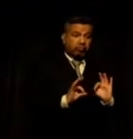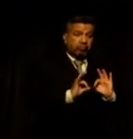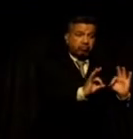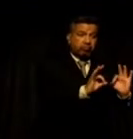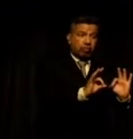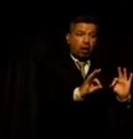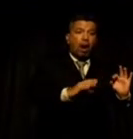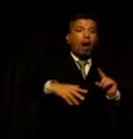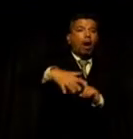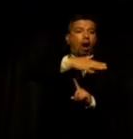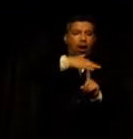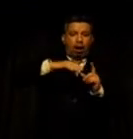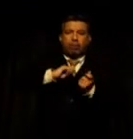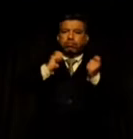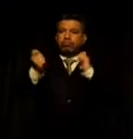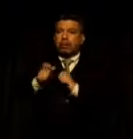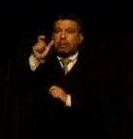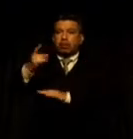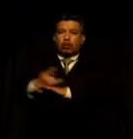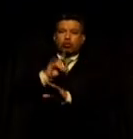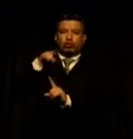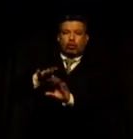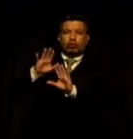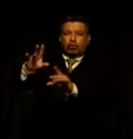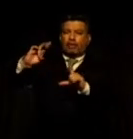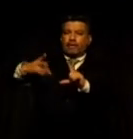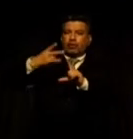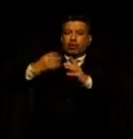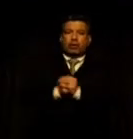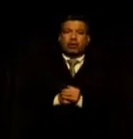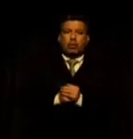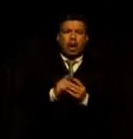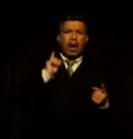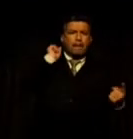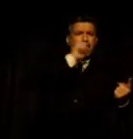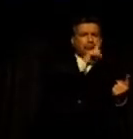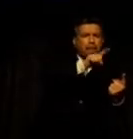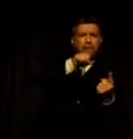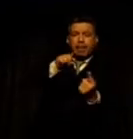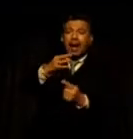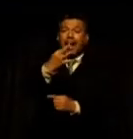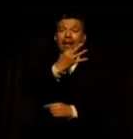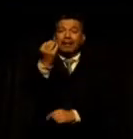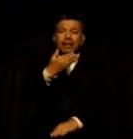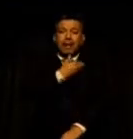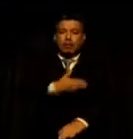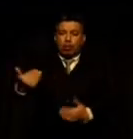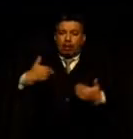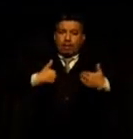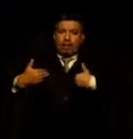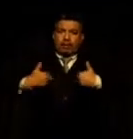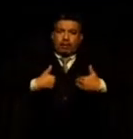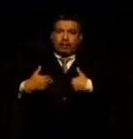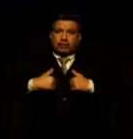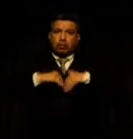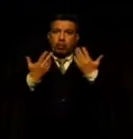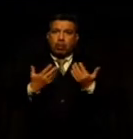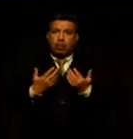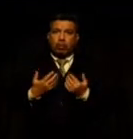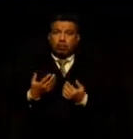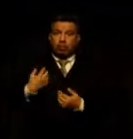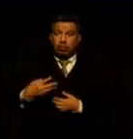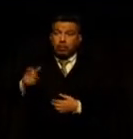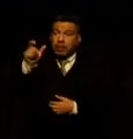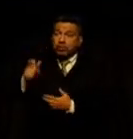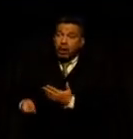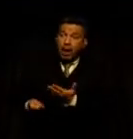y esa forma en un caso como nosotros hemos podido llegar a 30 30 millones de clientes con cobrando cero para